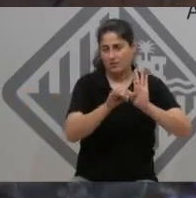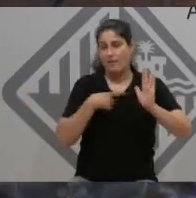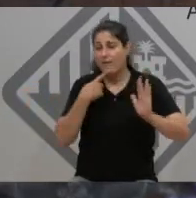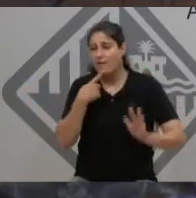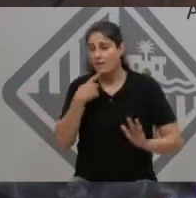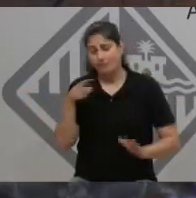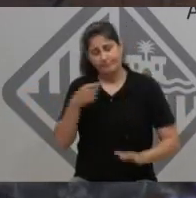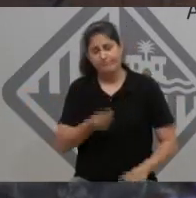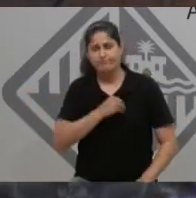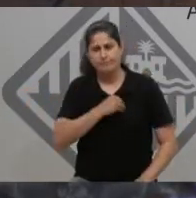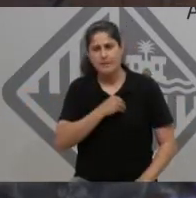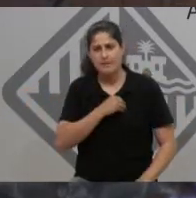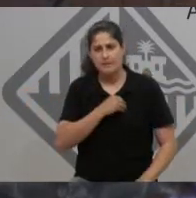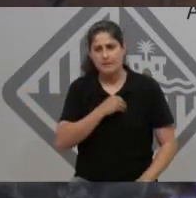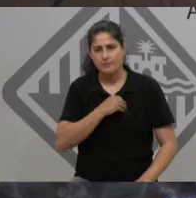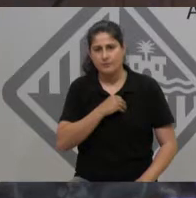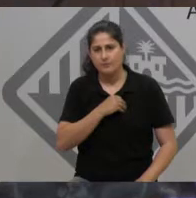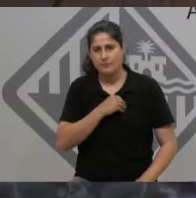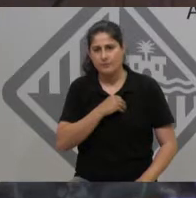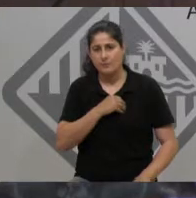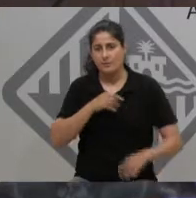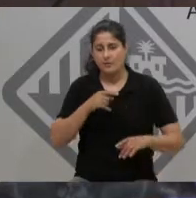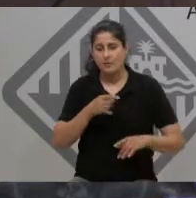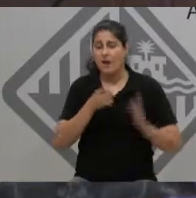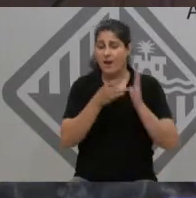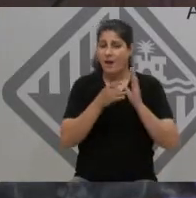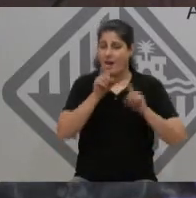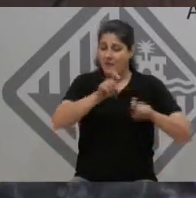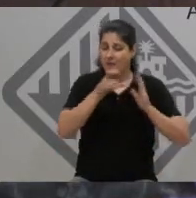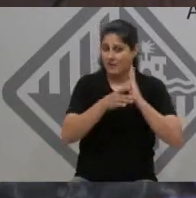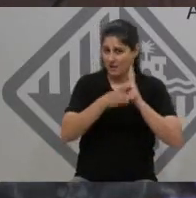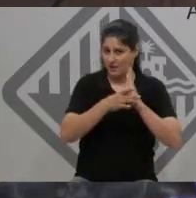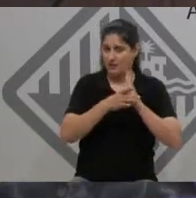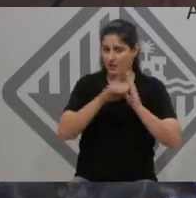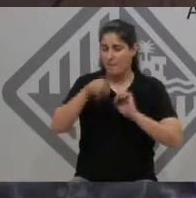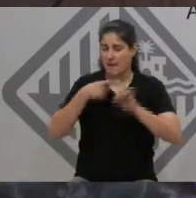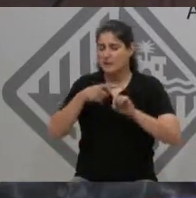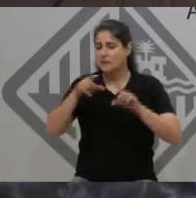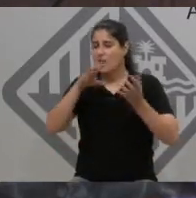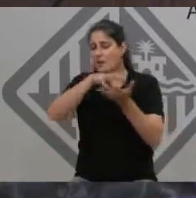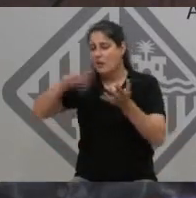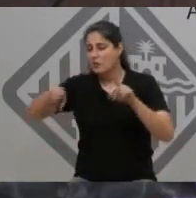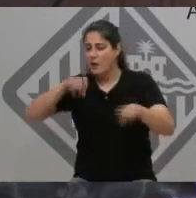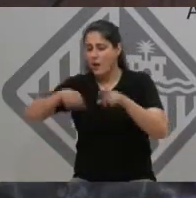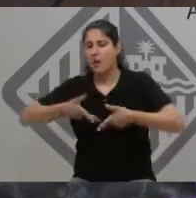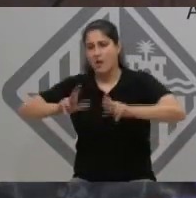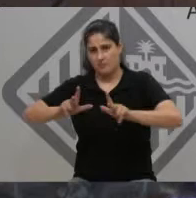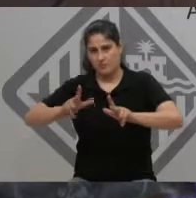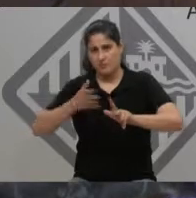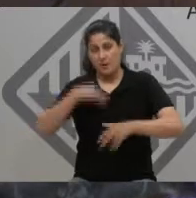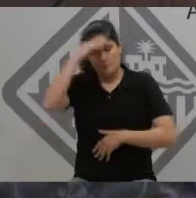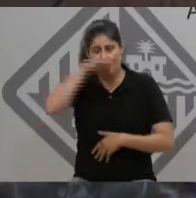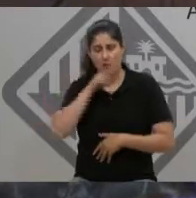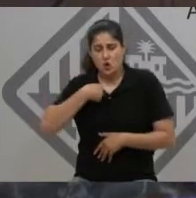palabras lamentables. La política educativa tiene que versar sobre calidad de la enseñanza y libre elección de centro. Es más, si algunos padres, entre los que me